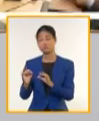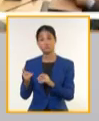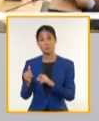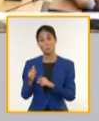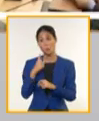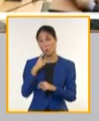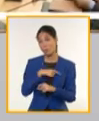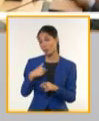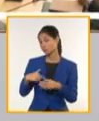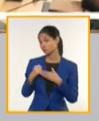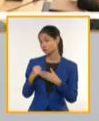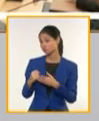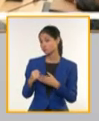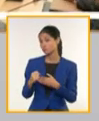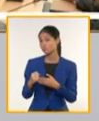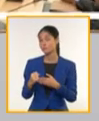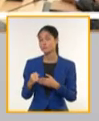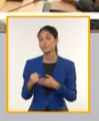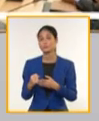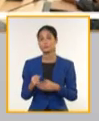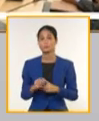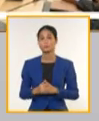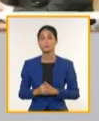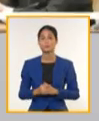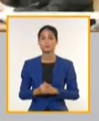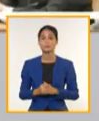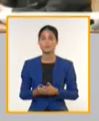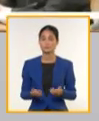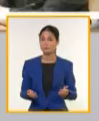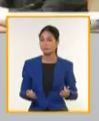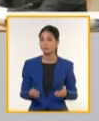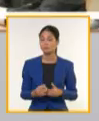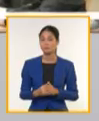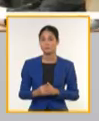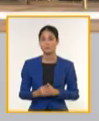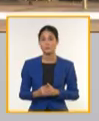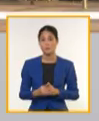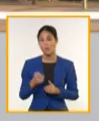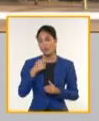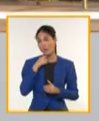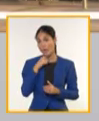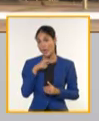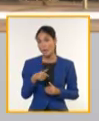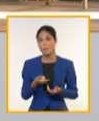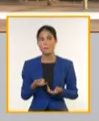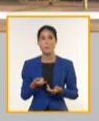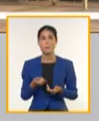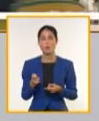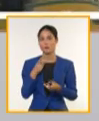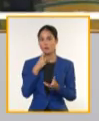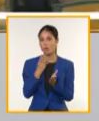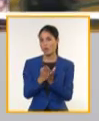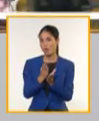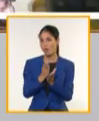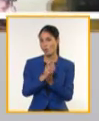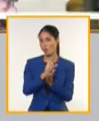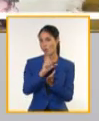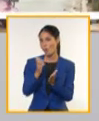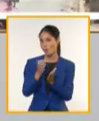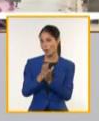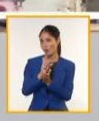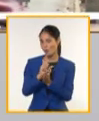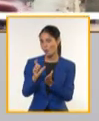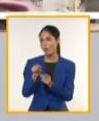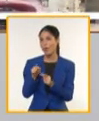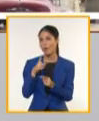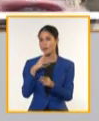como elementos, ¿no?, que Cuba puede tomar en cuenta. No, acá desde el punto de vista académico siempre se ha seguido muy de cerca todo